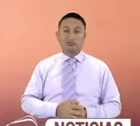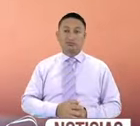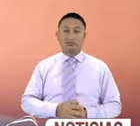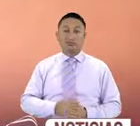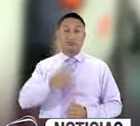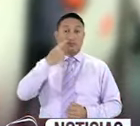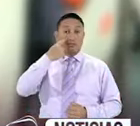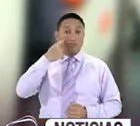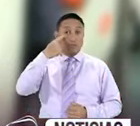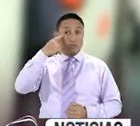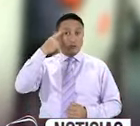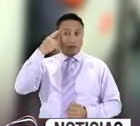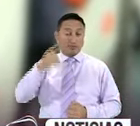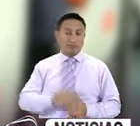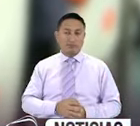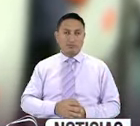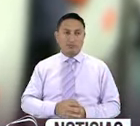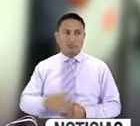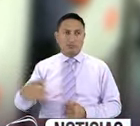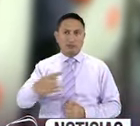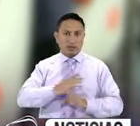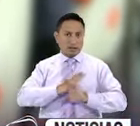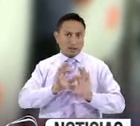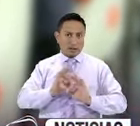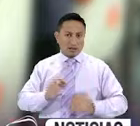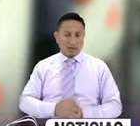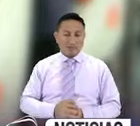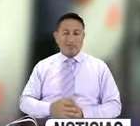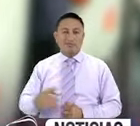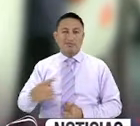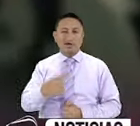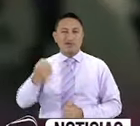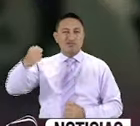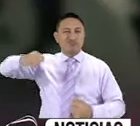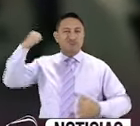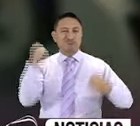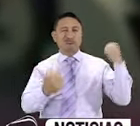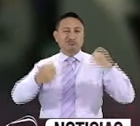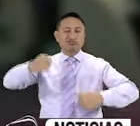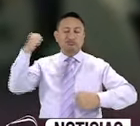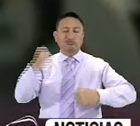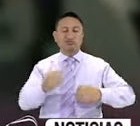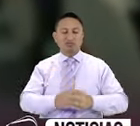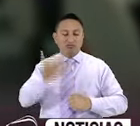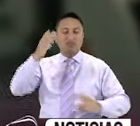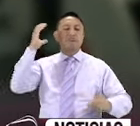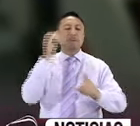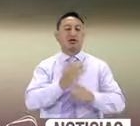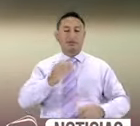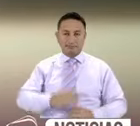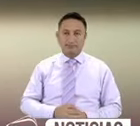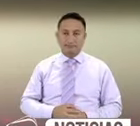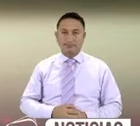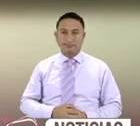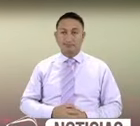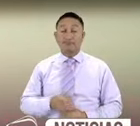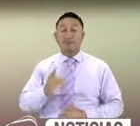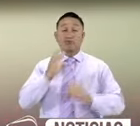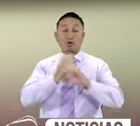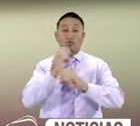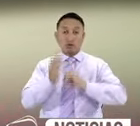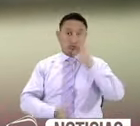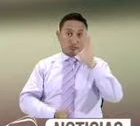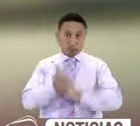A pesar que nadie puso resistencia, muchos fueron golpeados y agredidos verbalmente. Aunque la unidad siguió con su ruta,